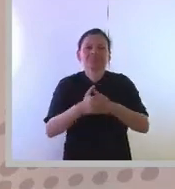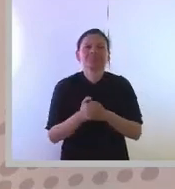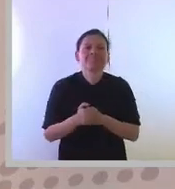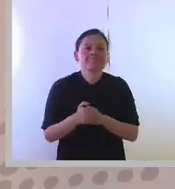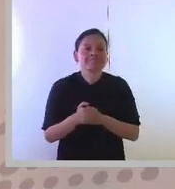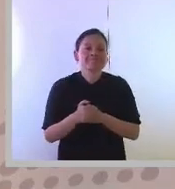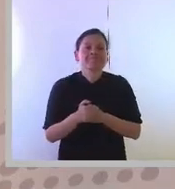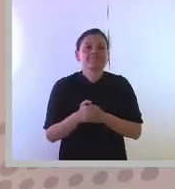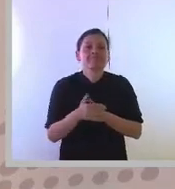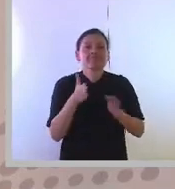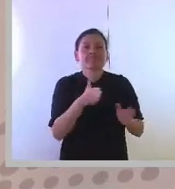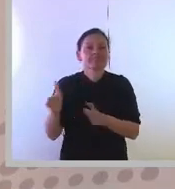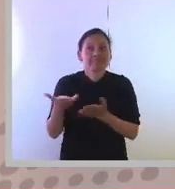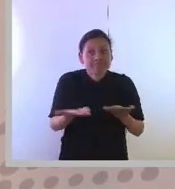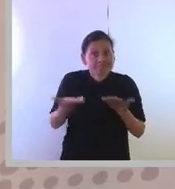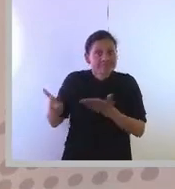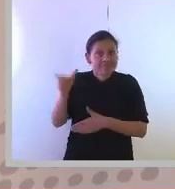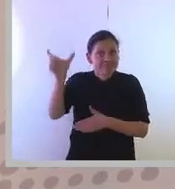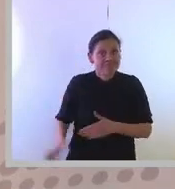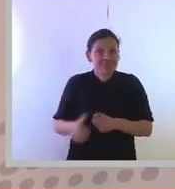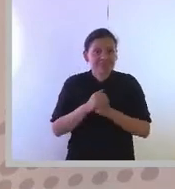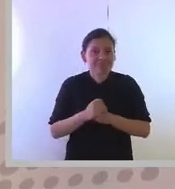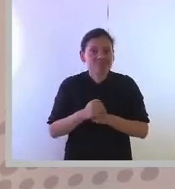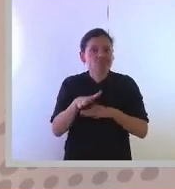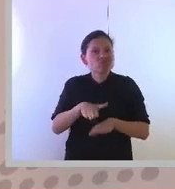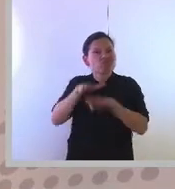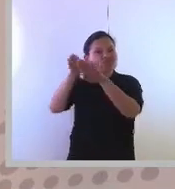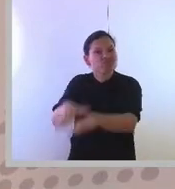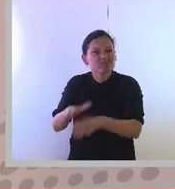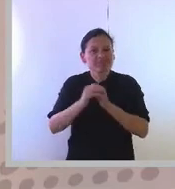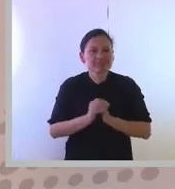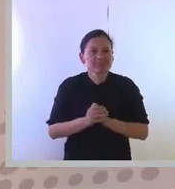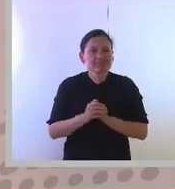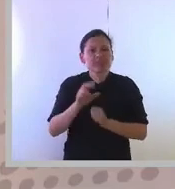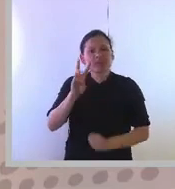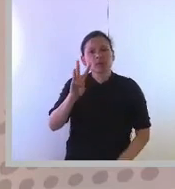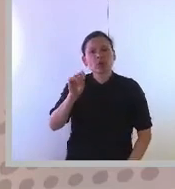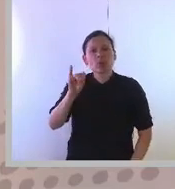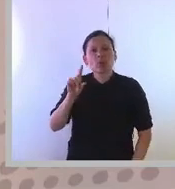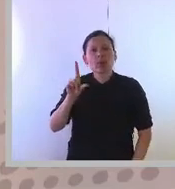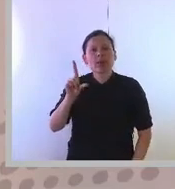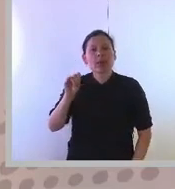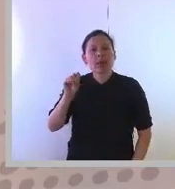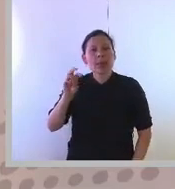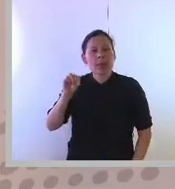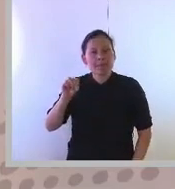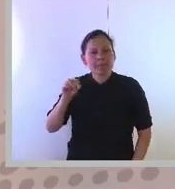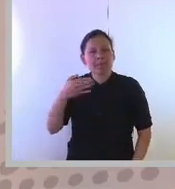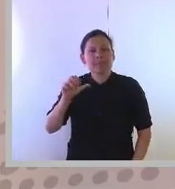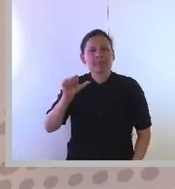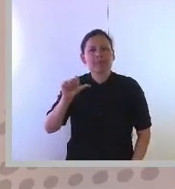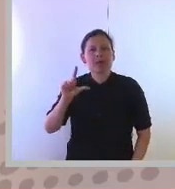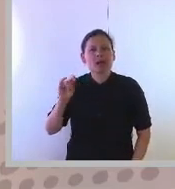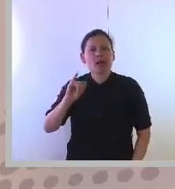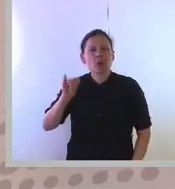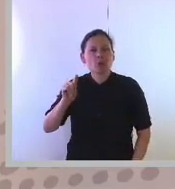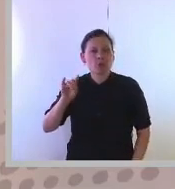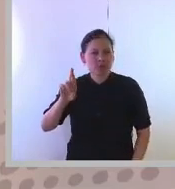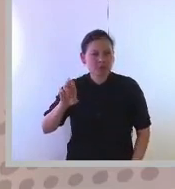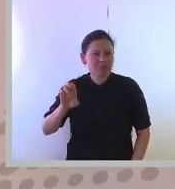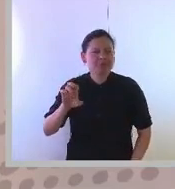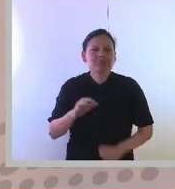también a darle la palabra al representante William Aljure, que además